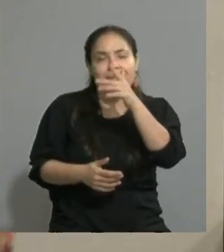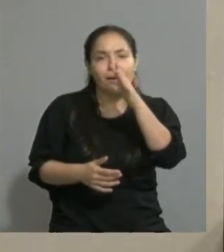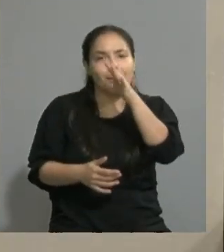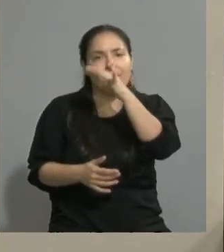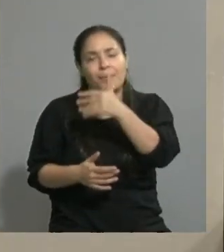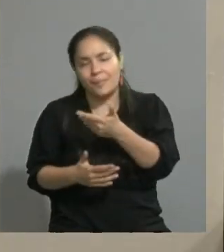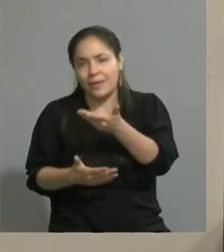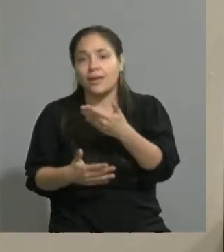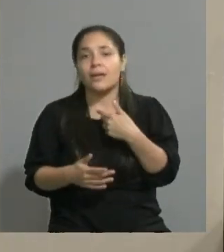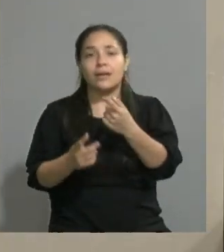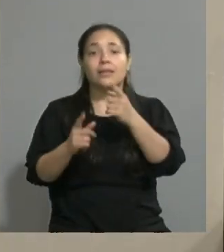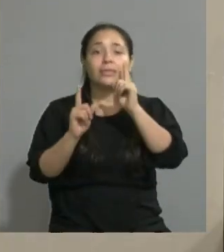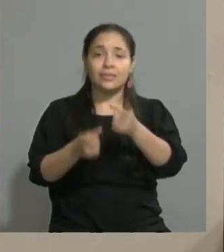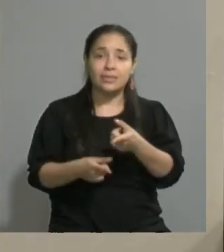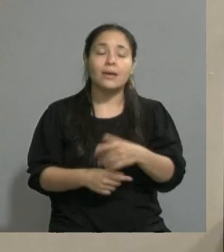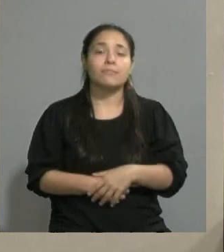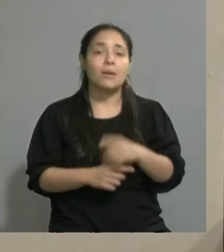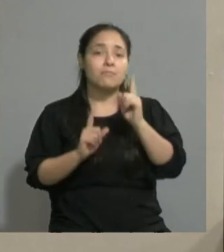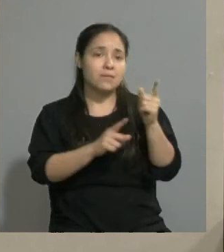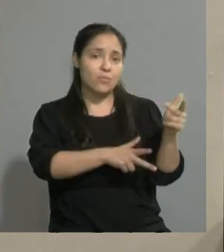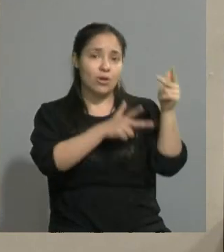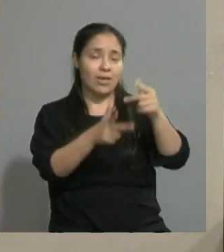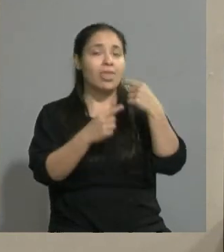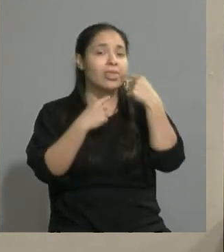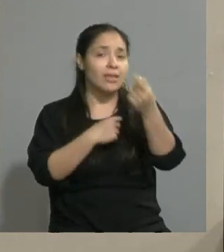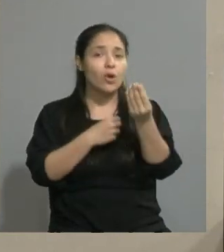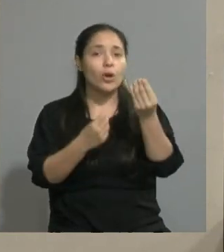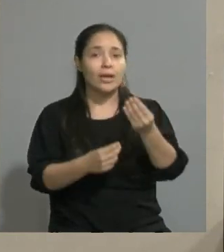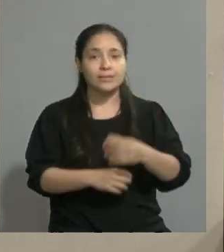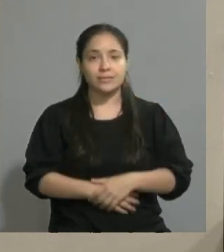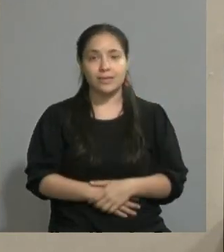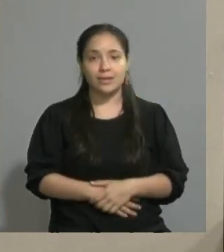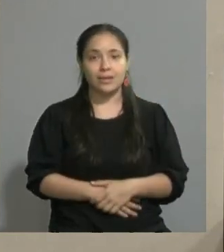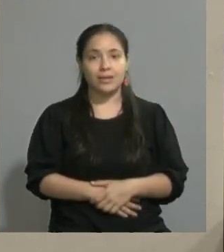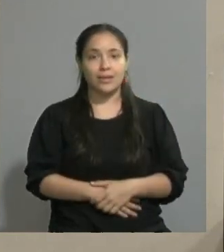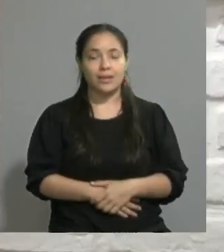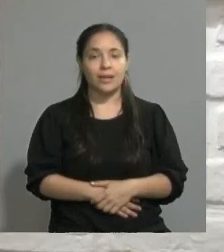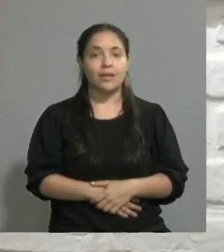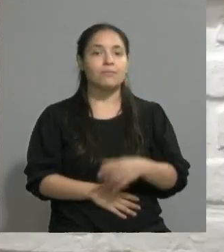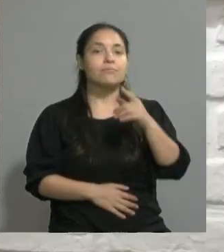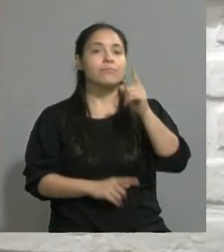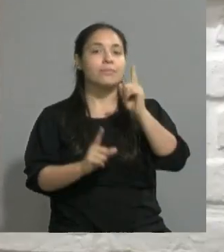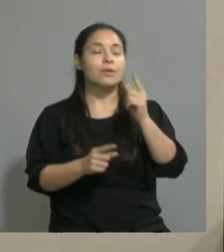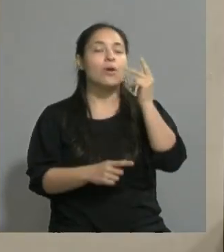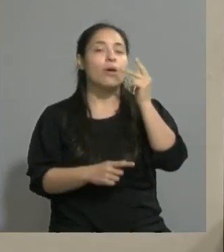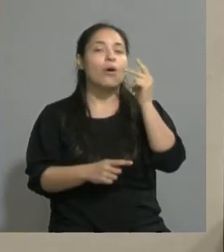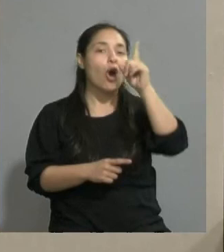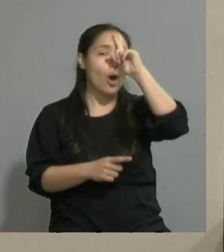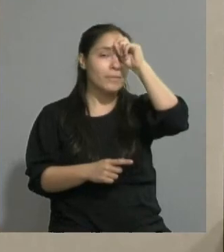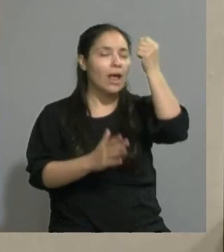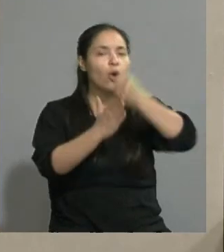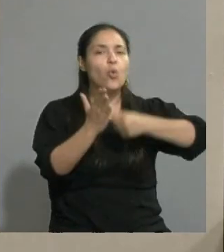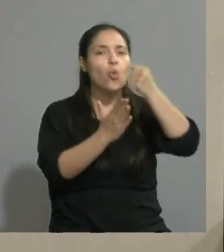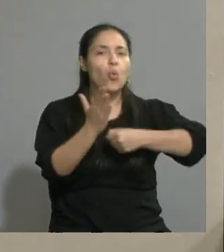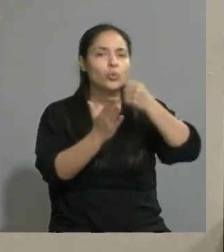Pero también hacía referencia Oscar Mellado a esto de ¿el hospital? Como el hospital que vienen peleando por este